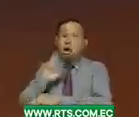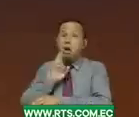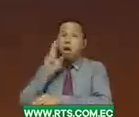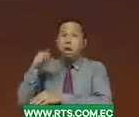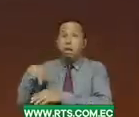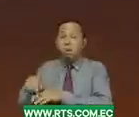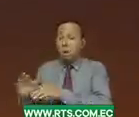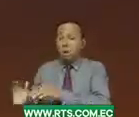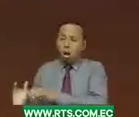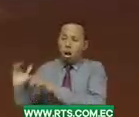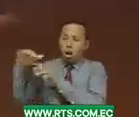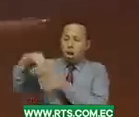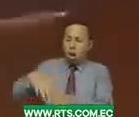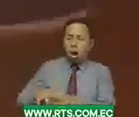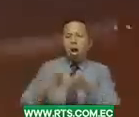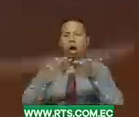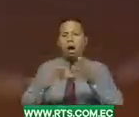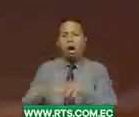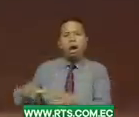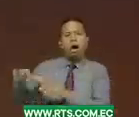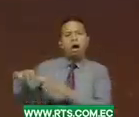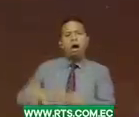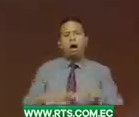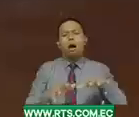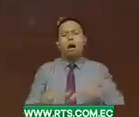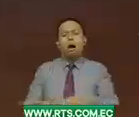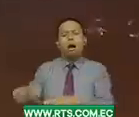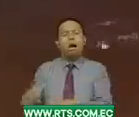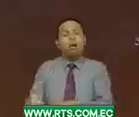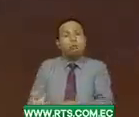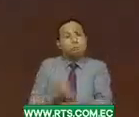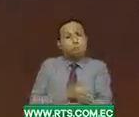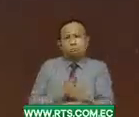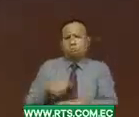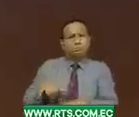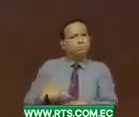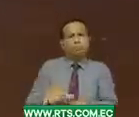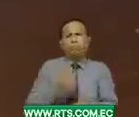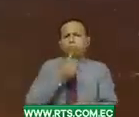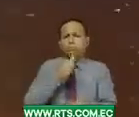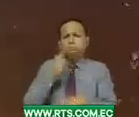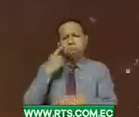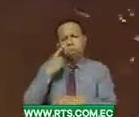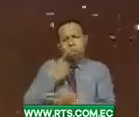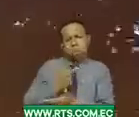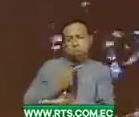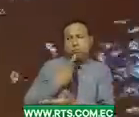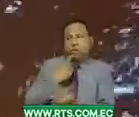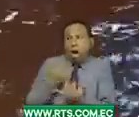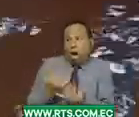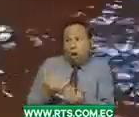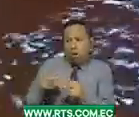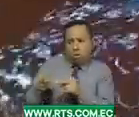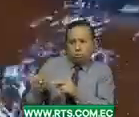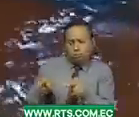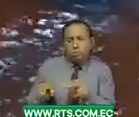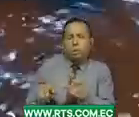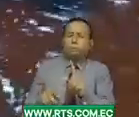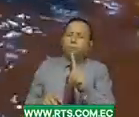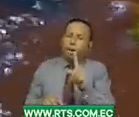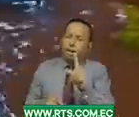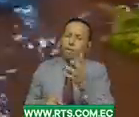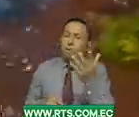es que hasta hace pocos minutos había gran cantidad de agua. Ustedes me van a decir, claro, es lo que vemos en estos momentos. Lo que pasa en